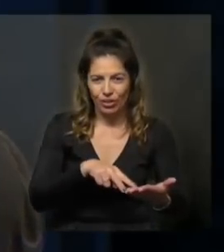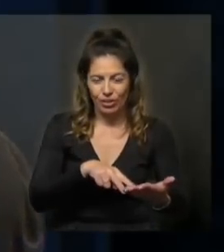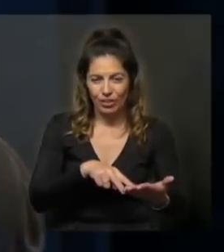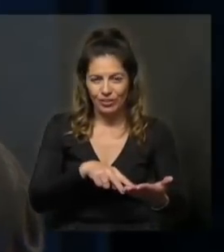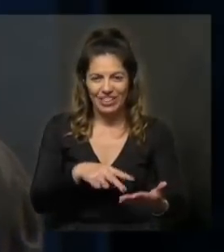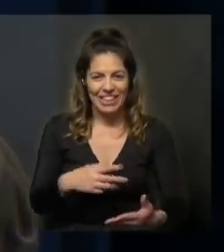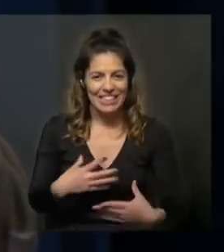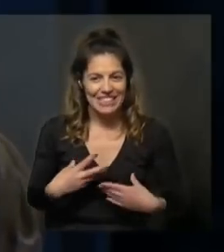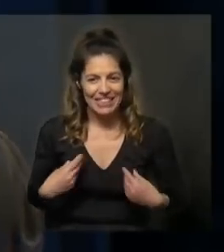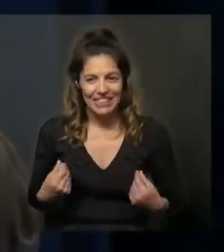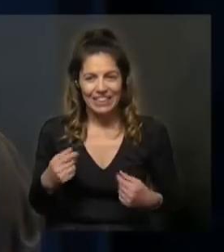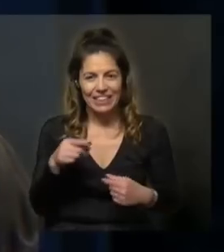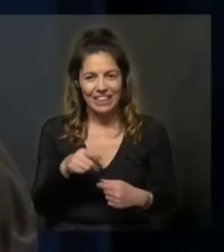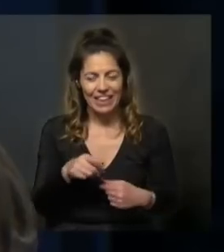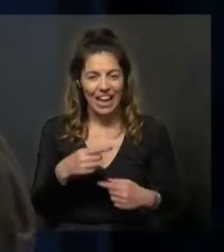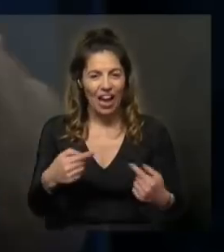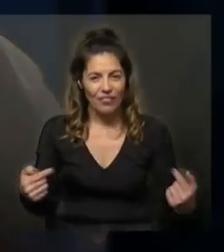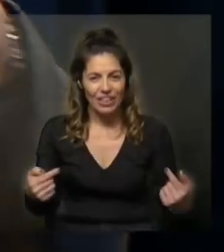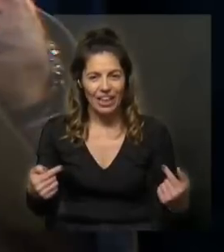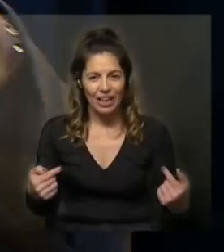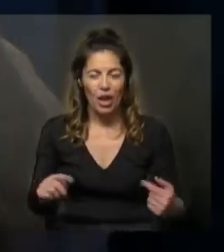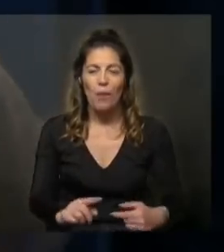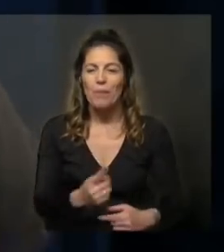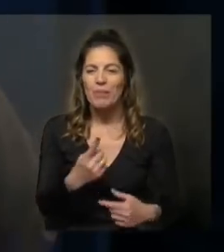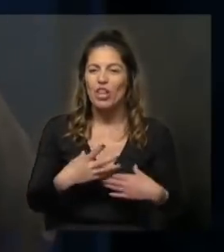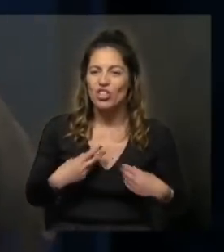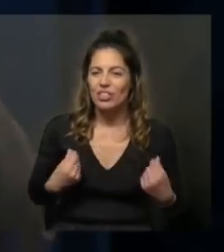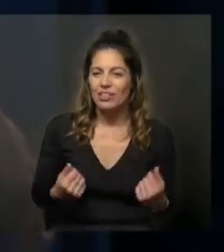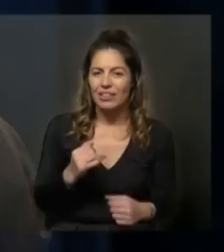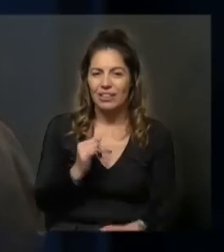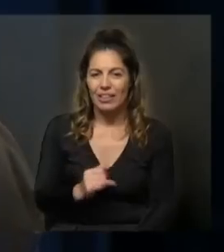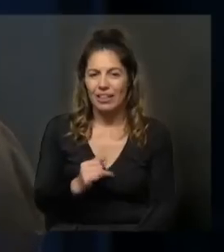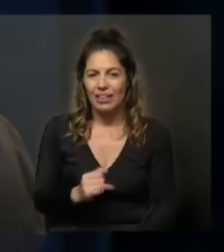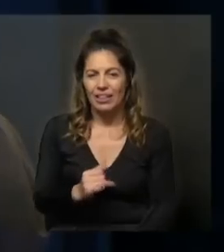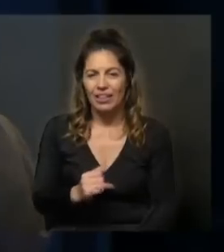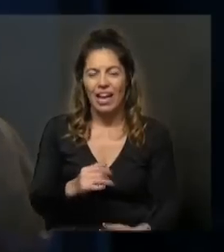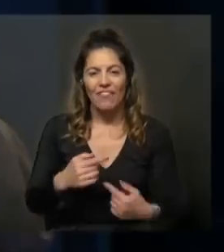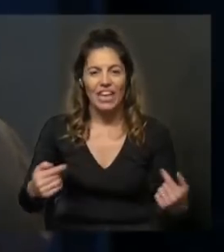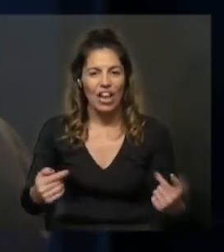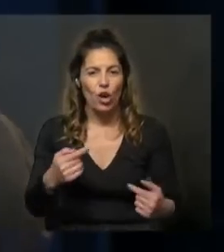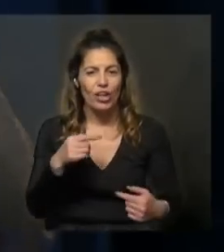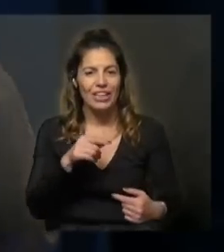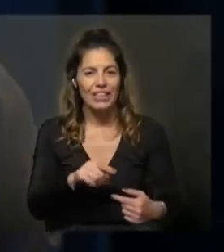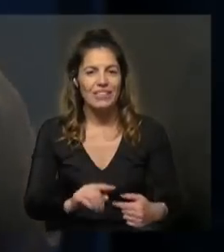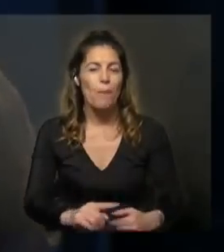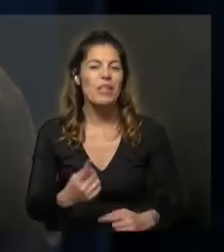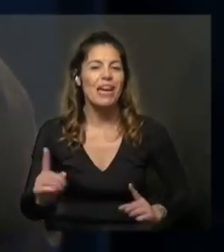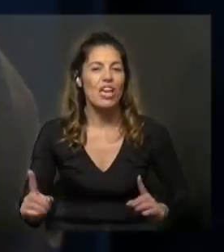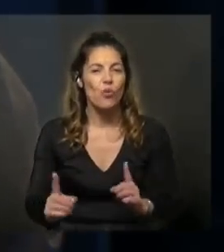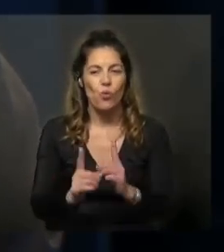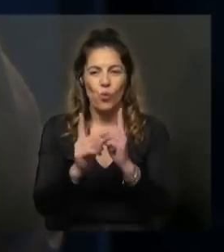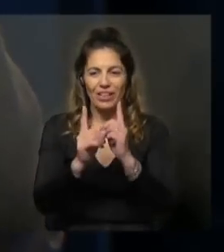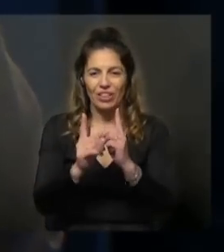sentí que sentí que había dado que primero sentí que había como que había algo en ese primer encuentro